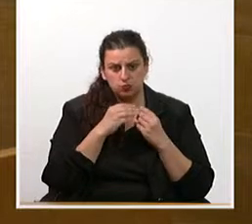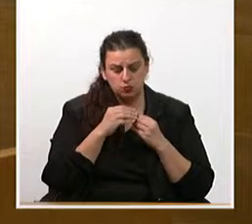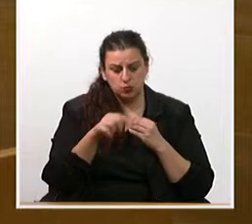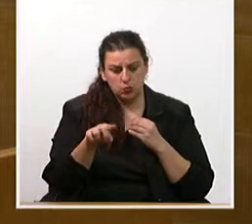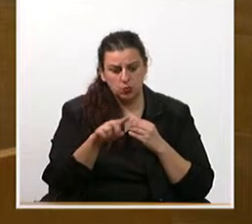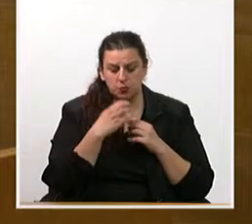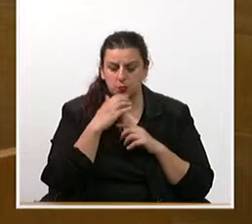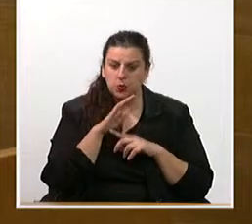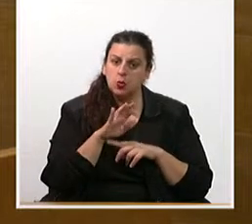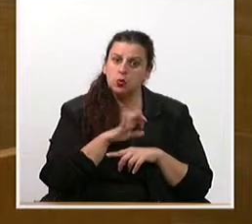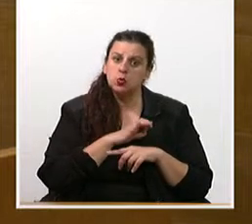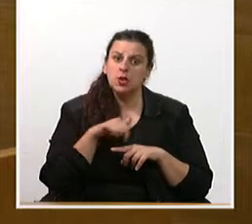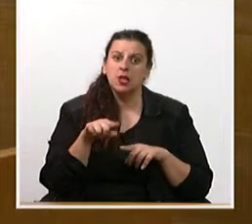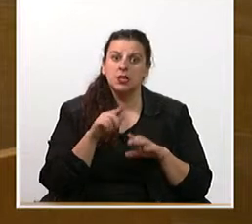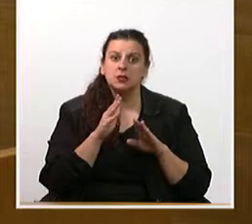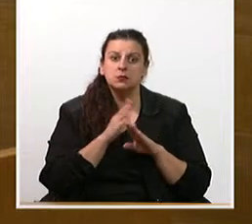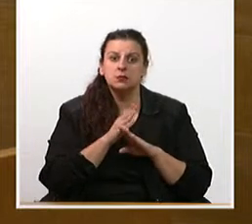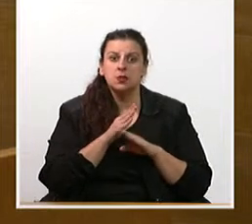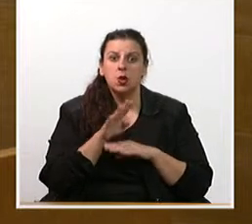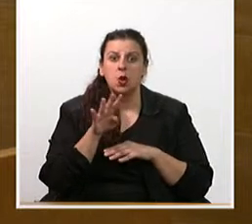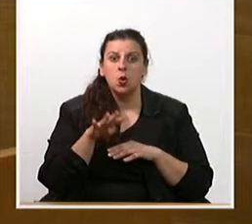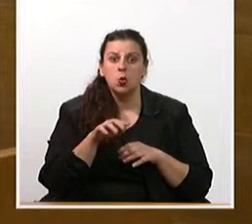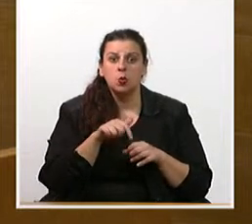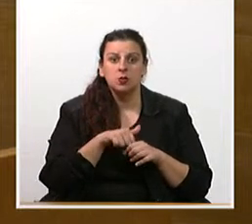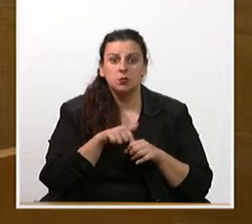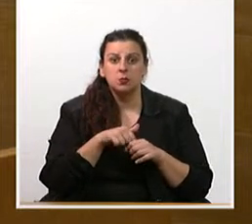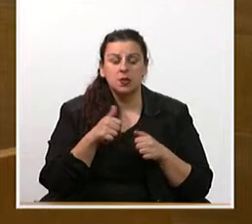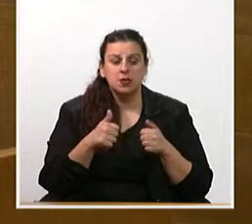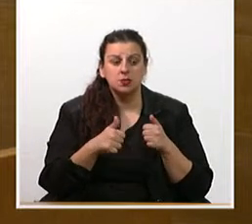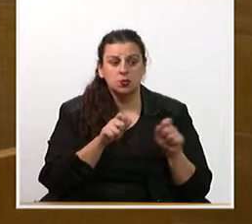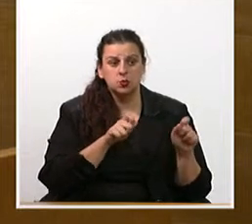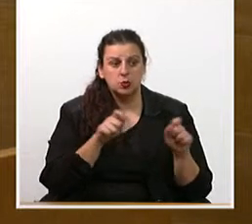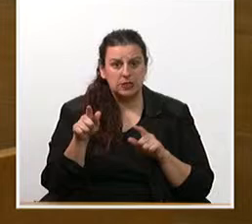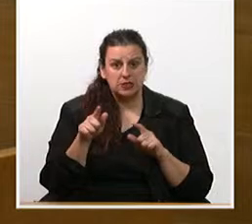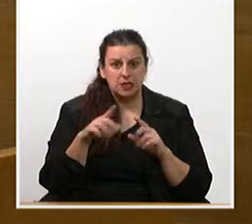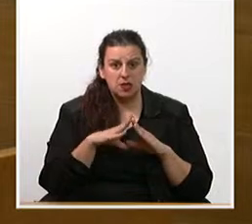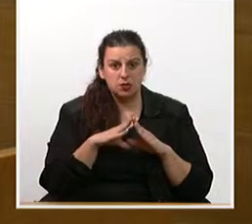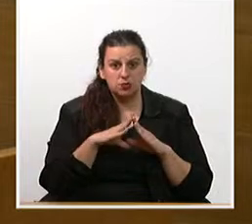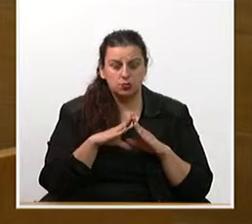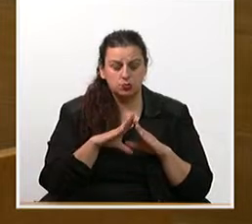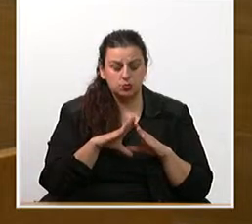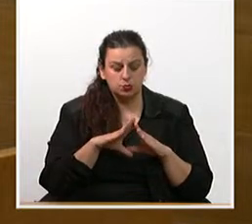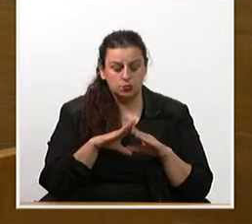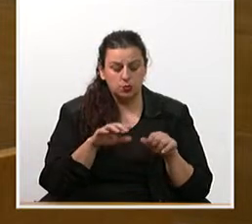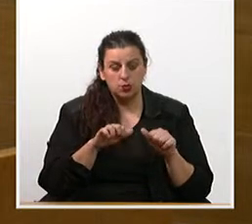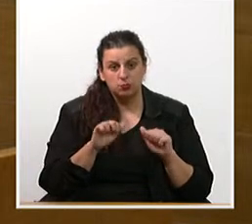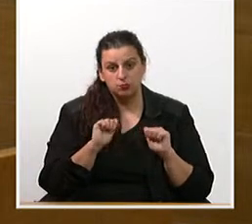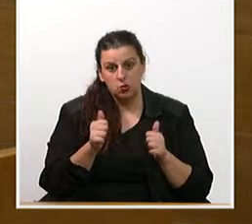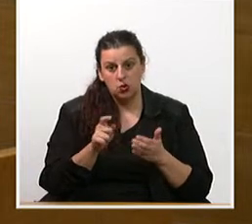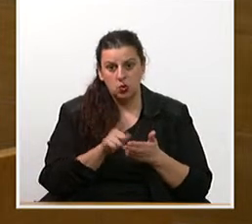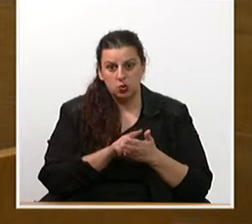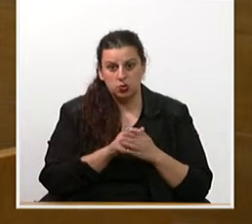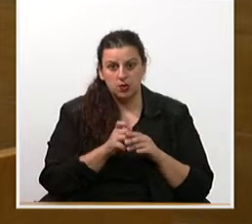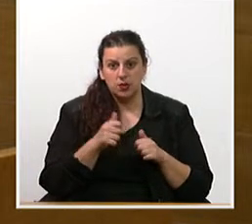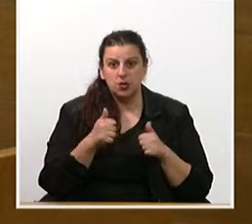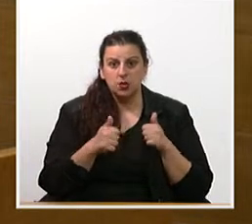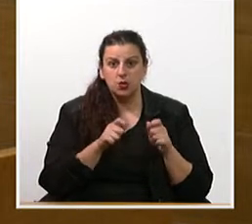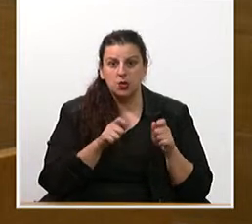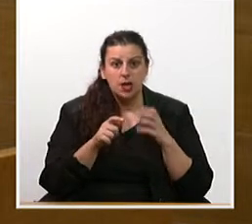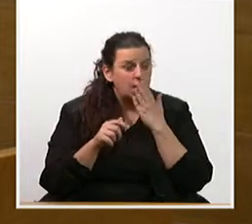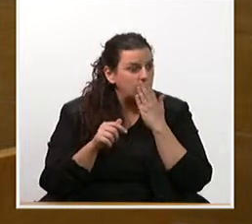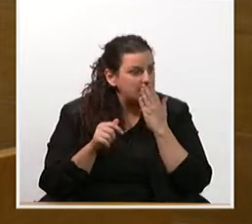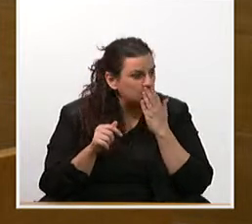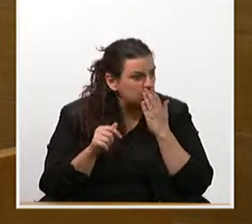ustedes les ocultaron 4000 plazas en el concurso de TR lados que hemos tenido que volver a poner en marcha concurso de TR de